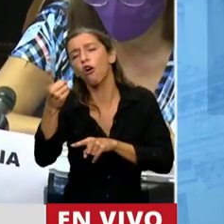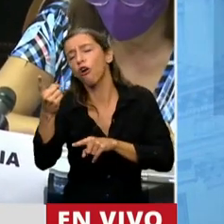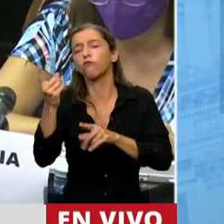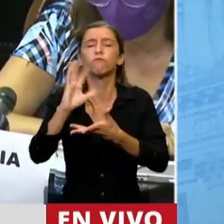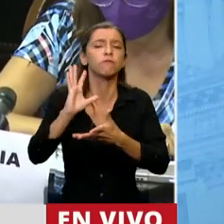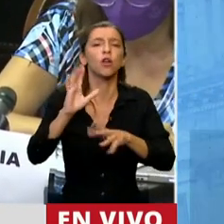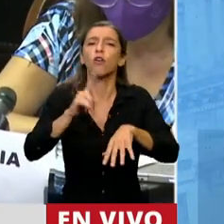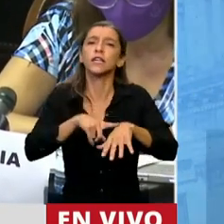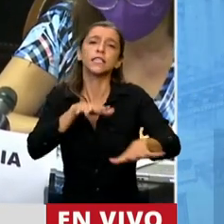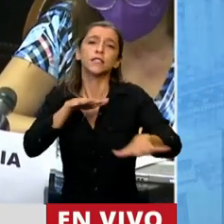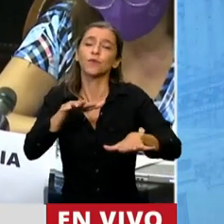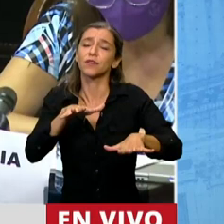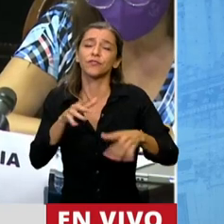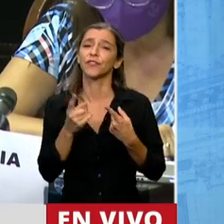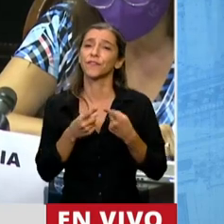otro momento.